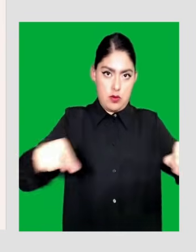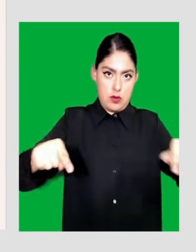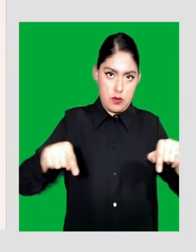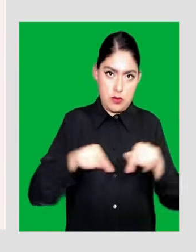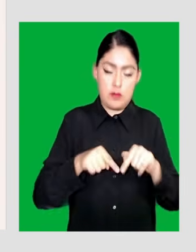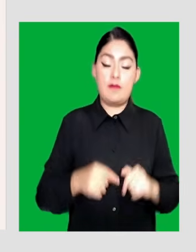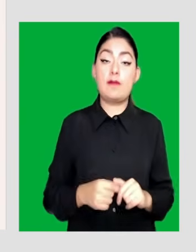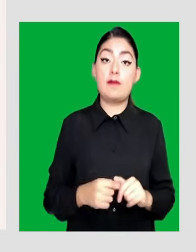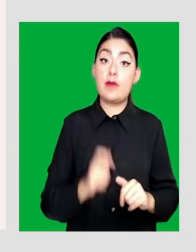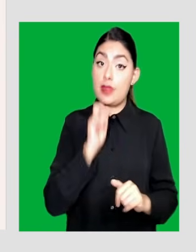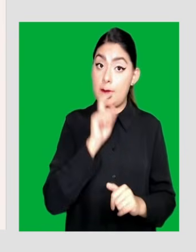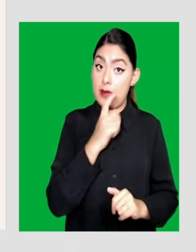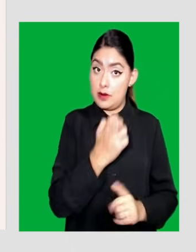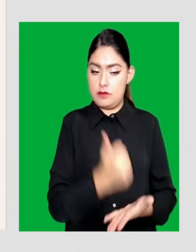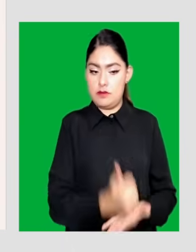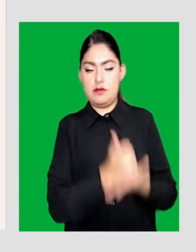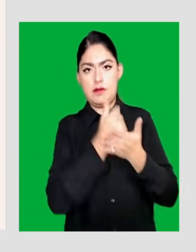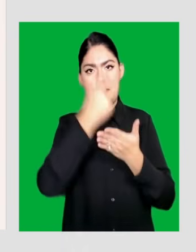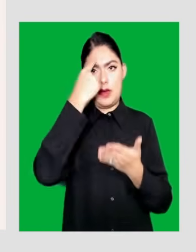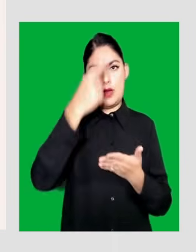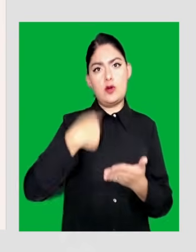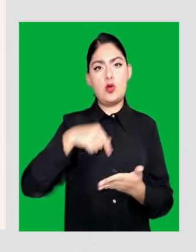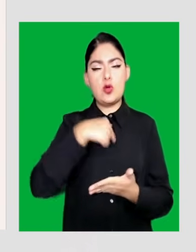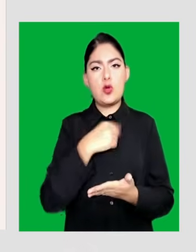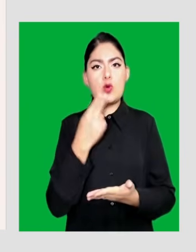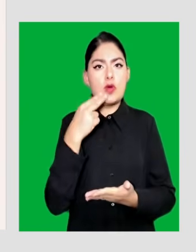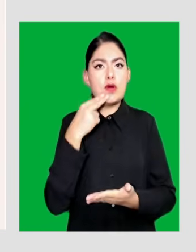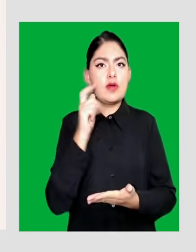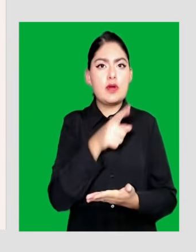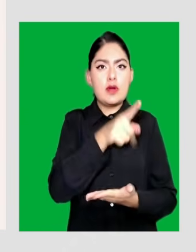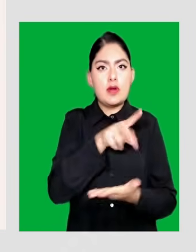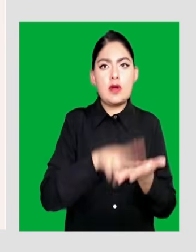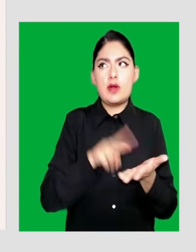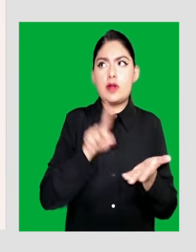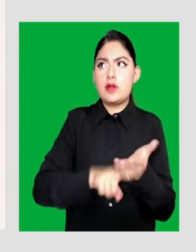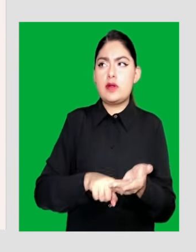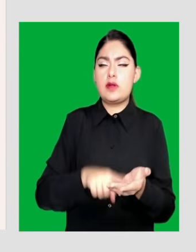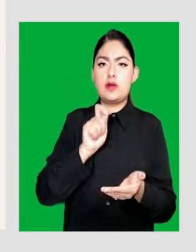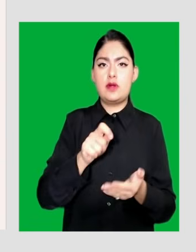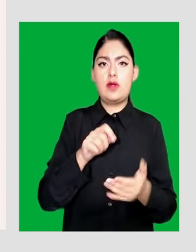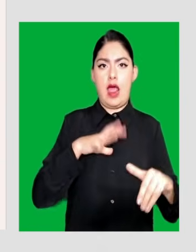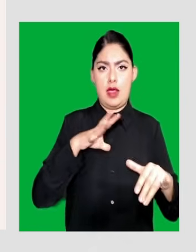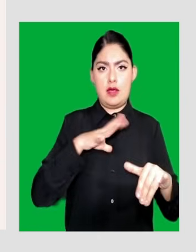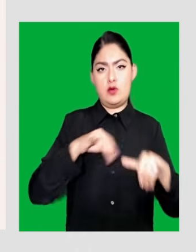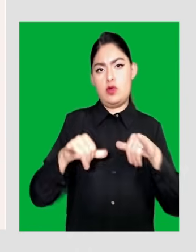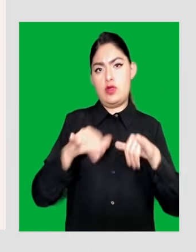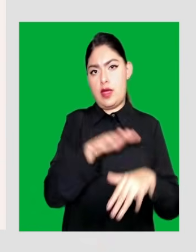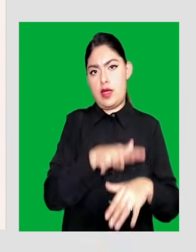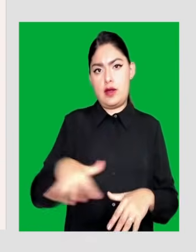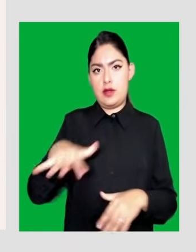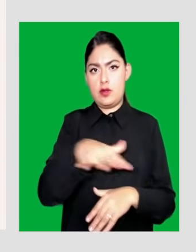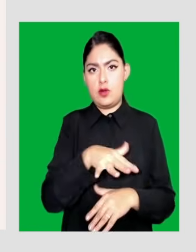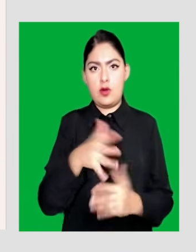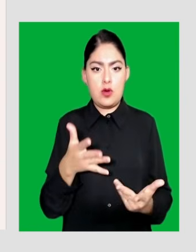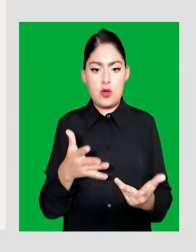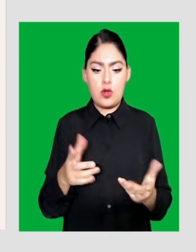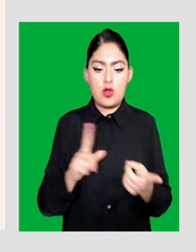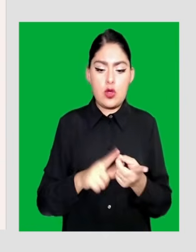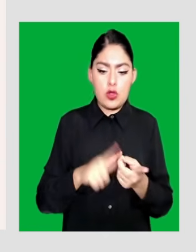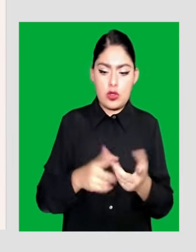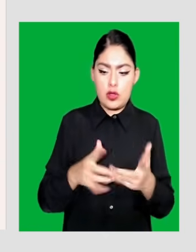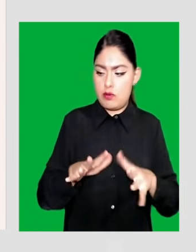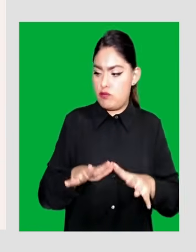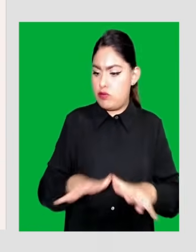que marcan los límites del área. El formato vectorial es ideal para representar cosas concretas y bien definidas en el